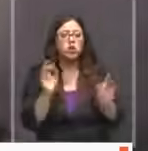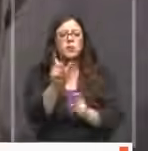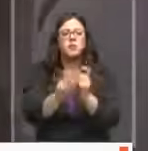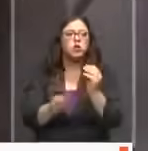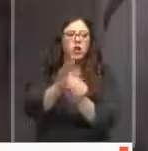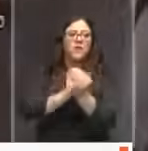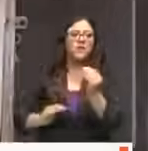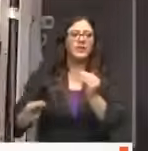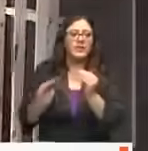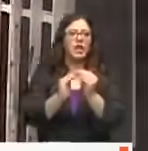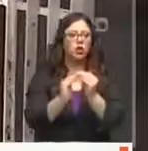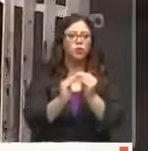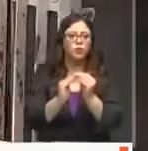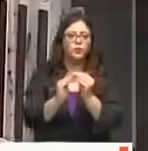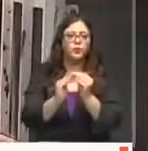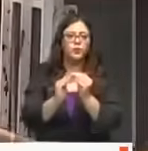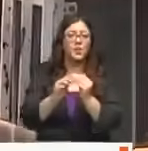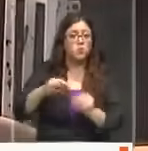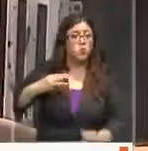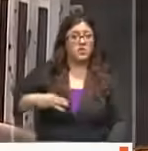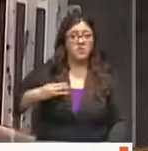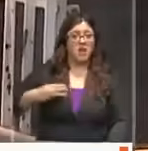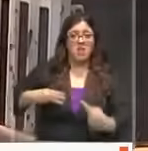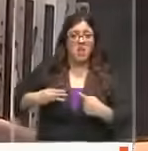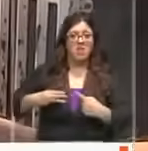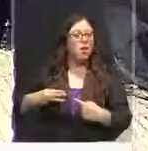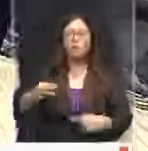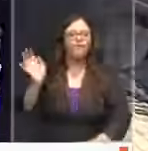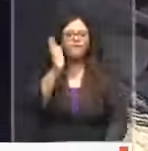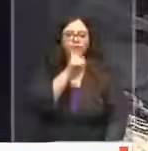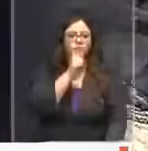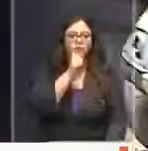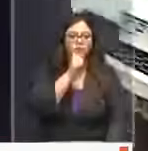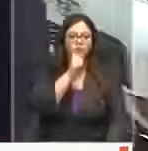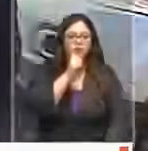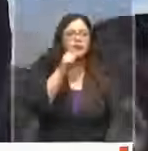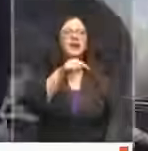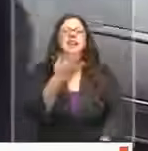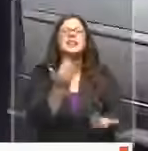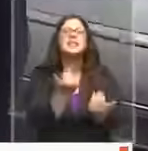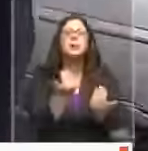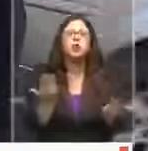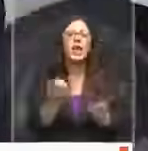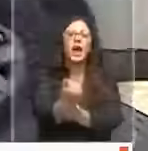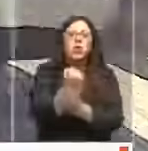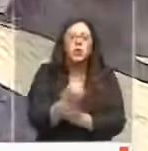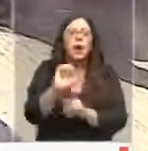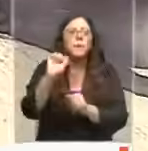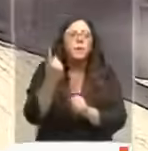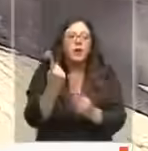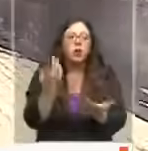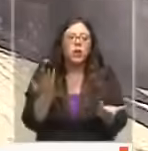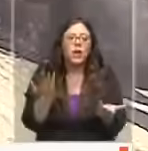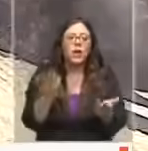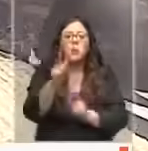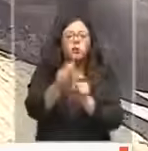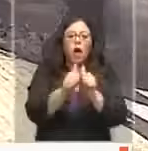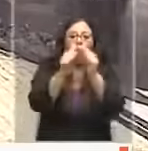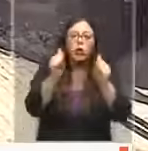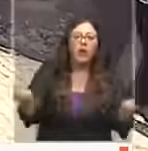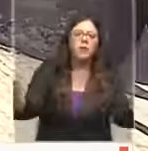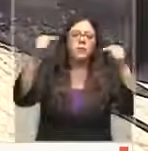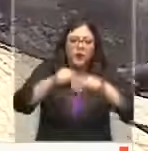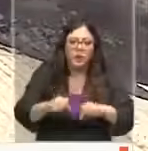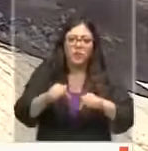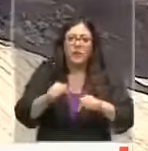vecinos, porque municipalidad todavía no se hace presente. Aquí nosotros necesitamos ayuda, primero nada, que vengan las autoridades, que vengan